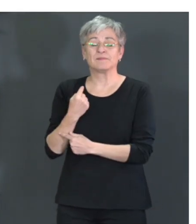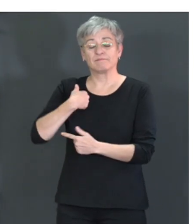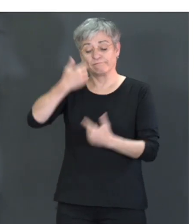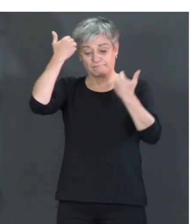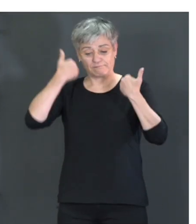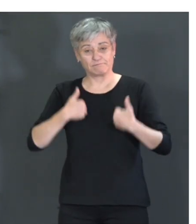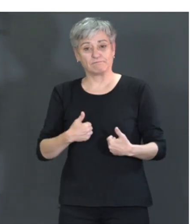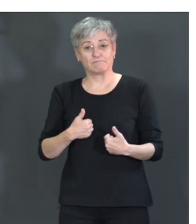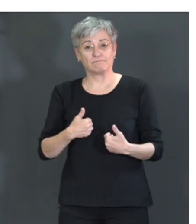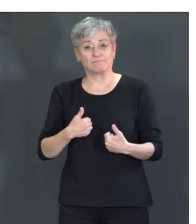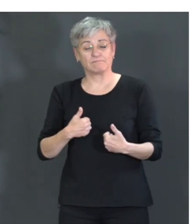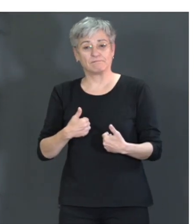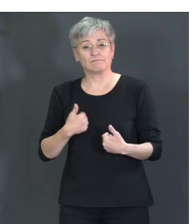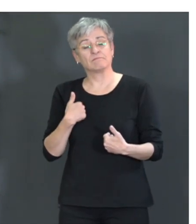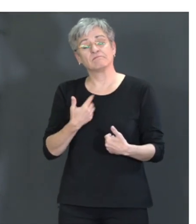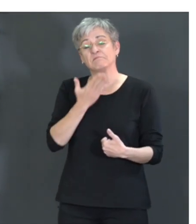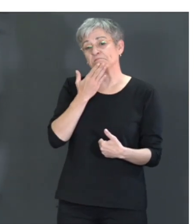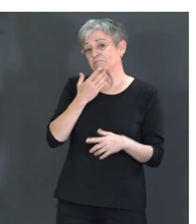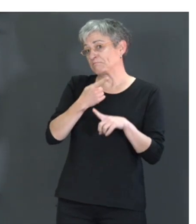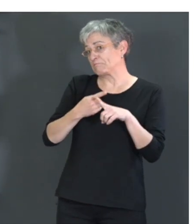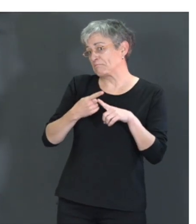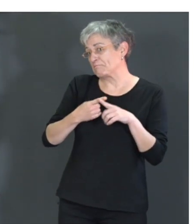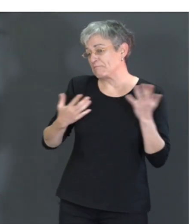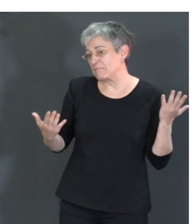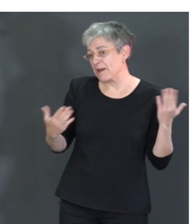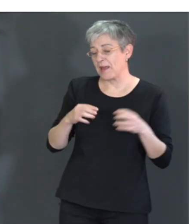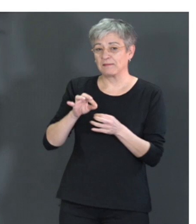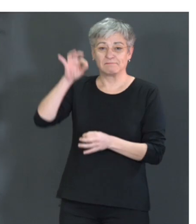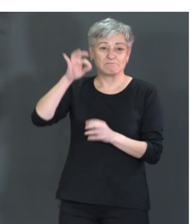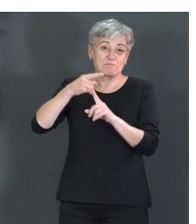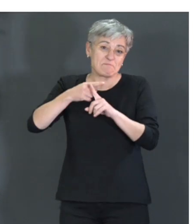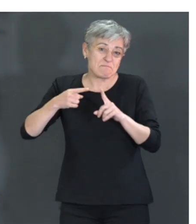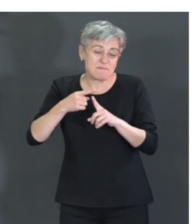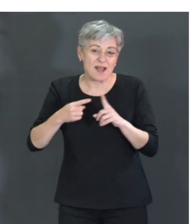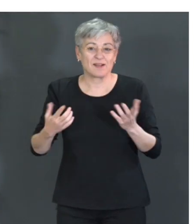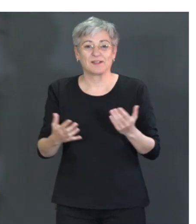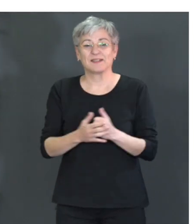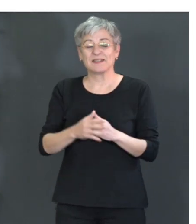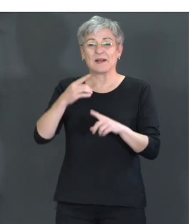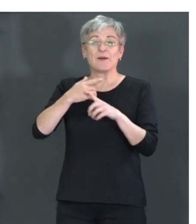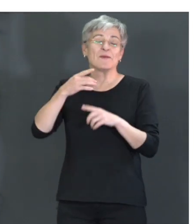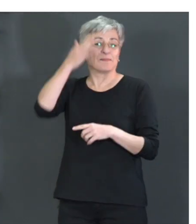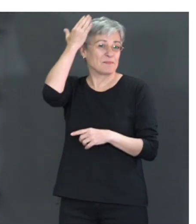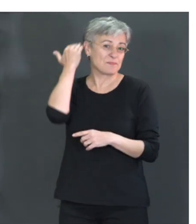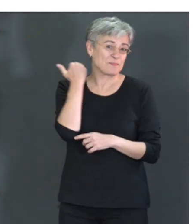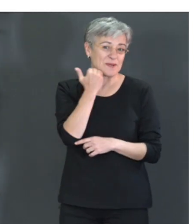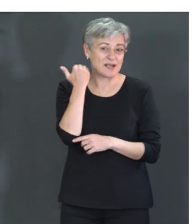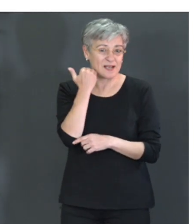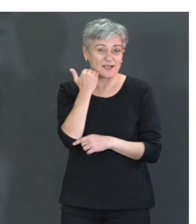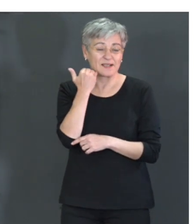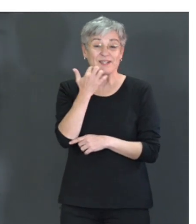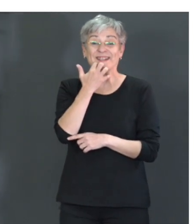una persona de mediana edad, estatura media, media melena. Pero si